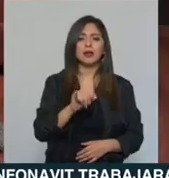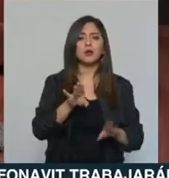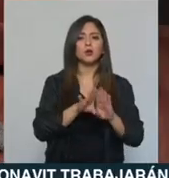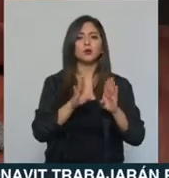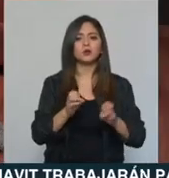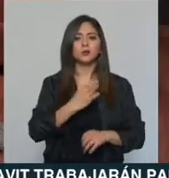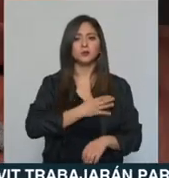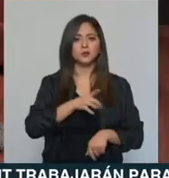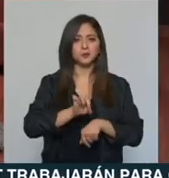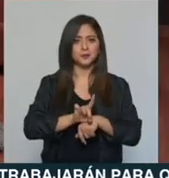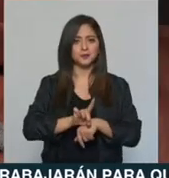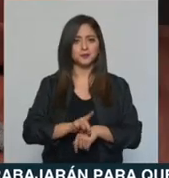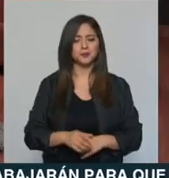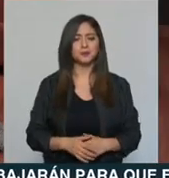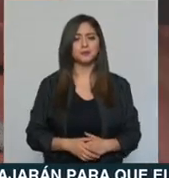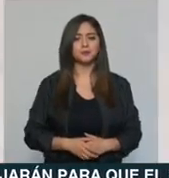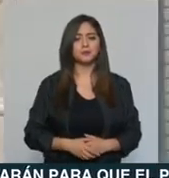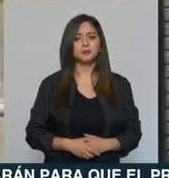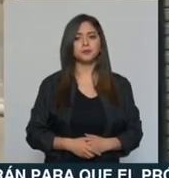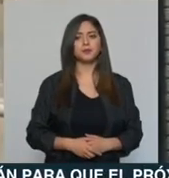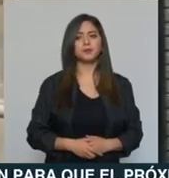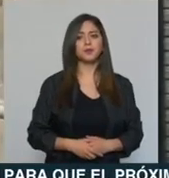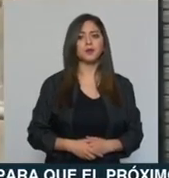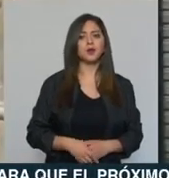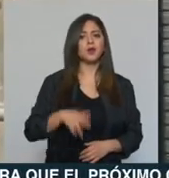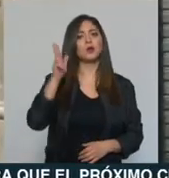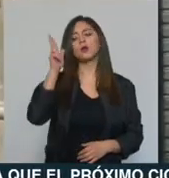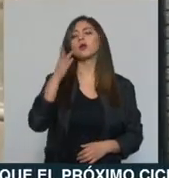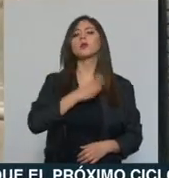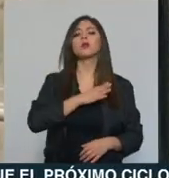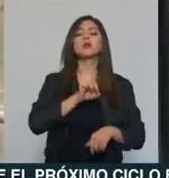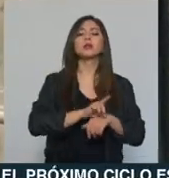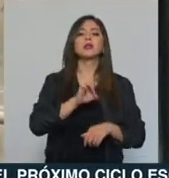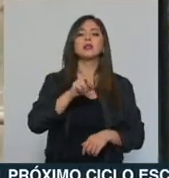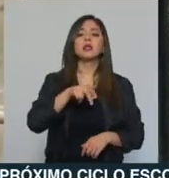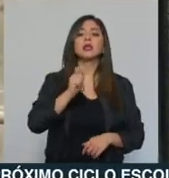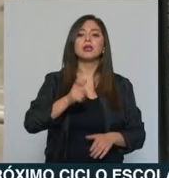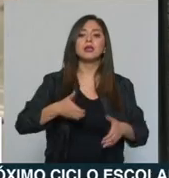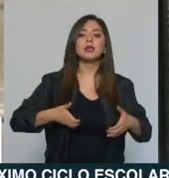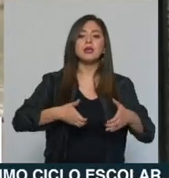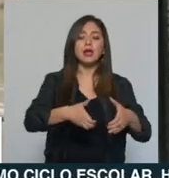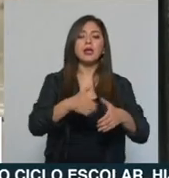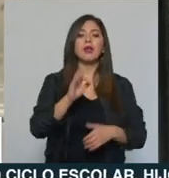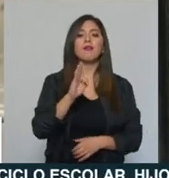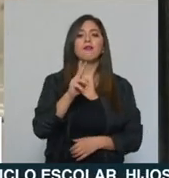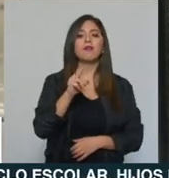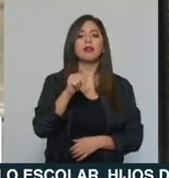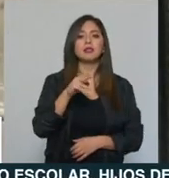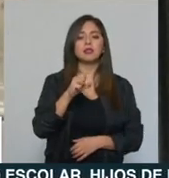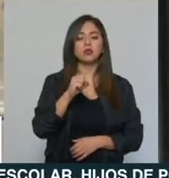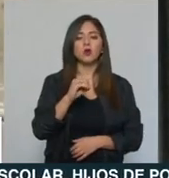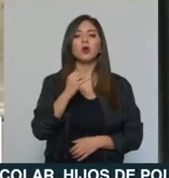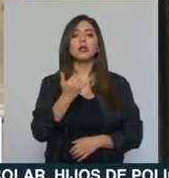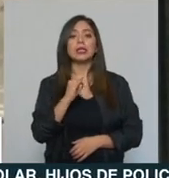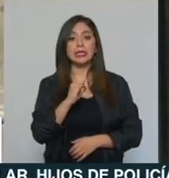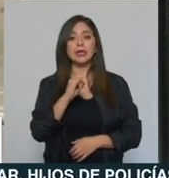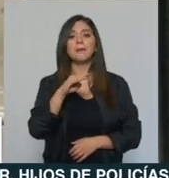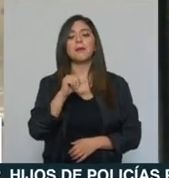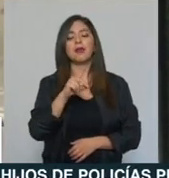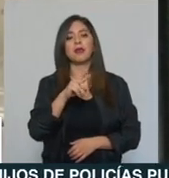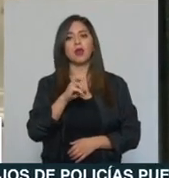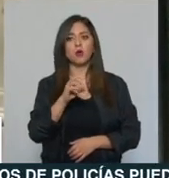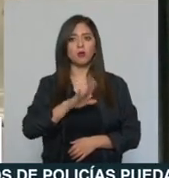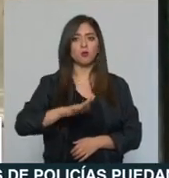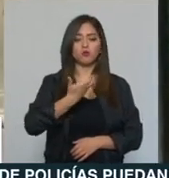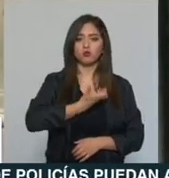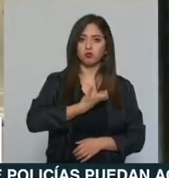Buen día. ¿Qué tal, Enrique? Muy buenos días. Te saludo desde la calle Francisco y Madero en la zona centro. Y bueno, te